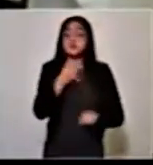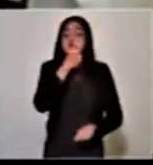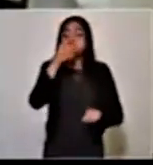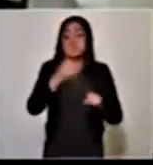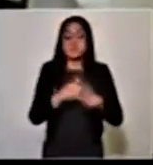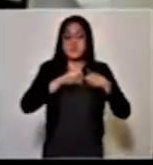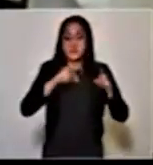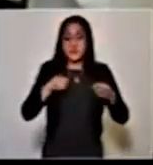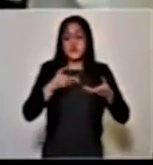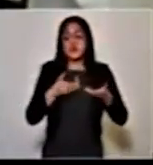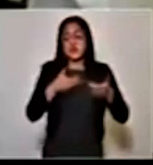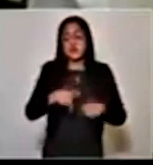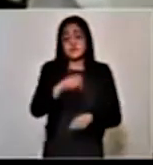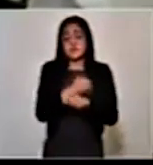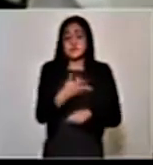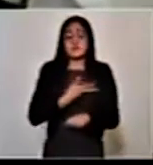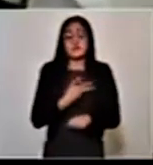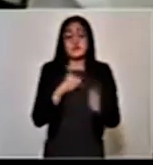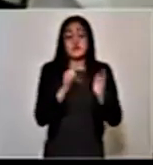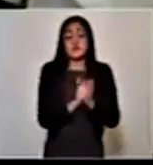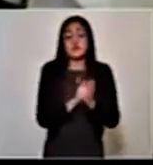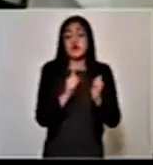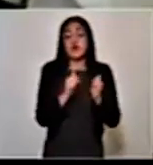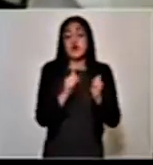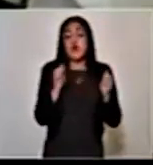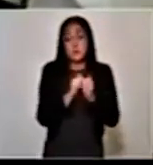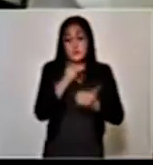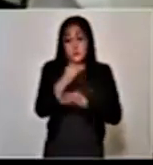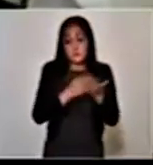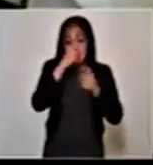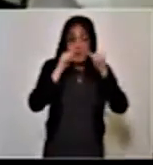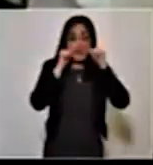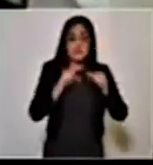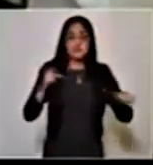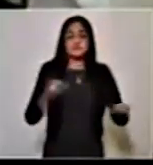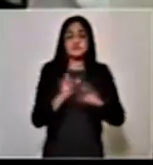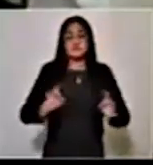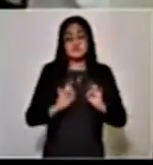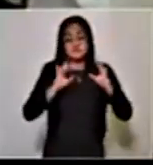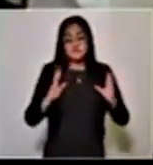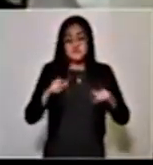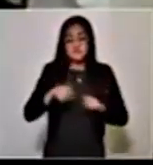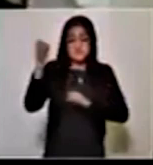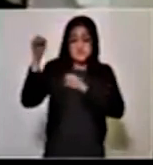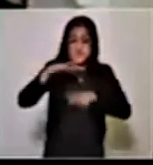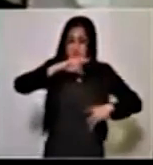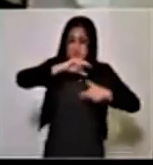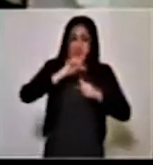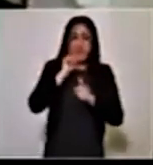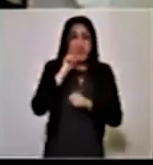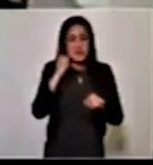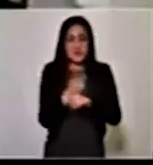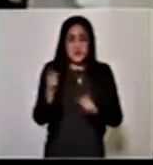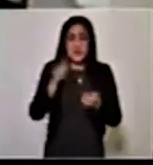Secretaría de Desarrollo Rural, cuenta con el programa para la atención a siniestros agroclimáticos en el campo